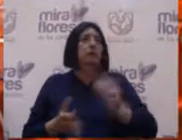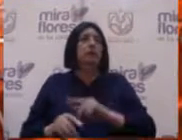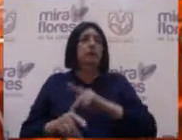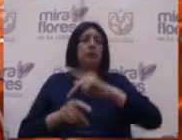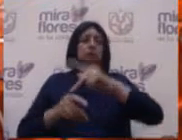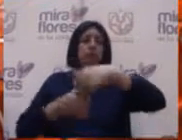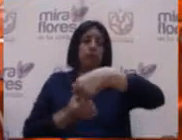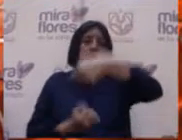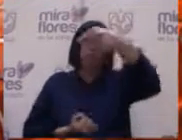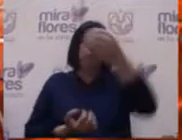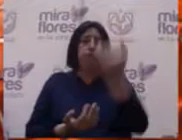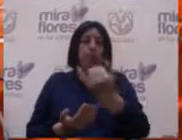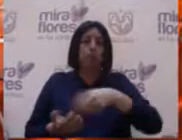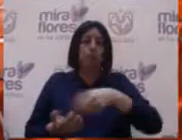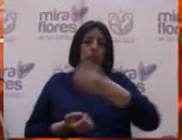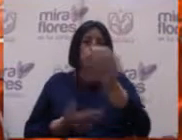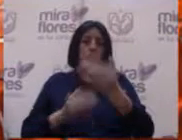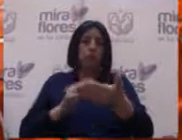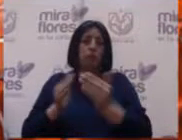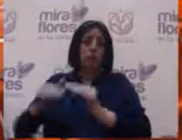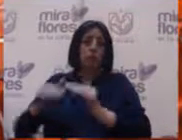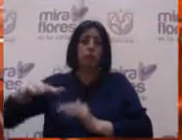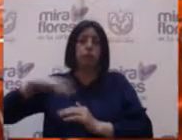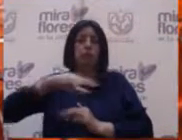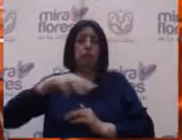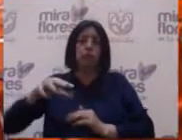de Desarrollo de